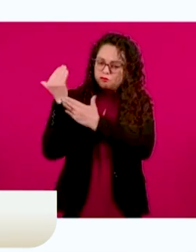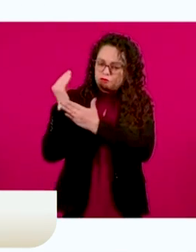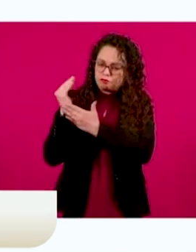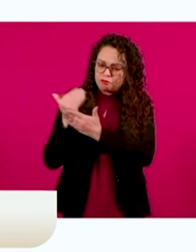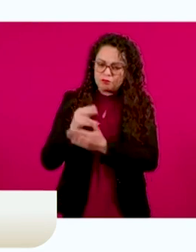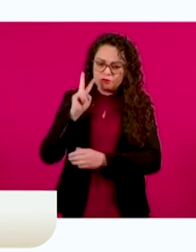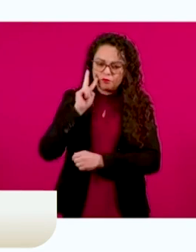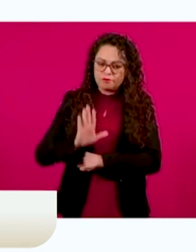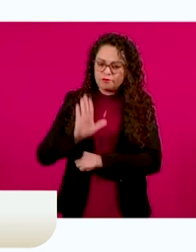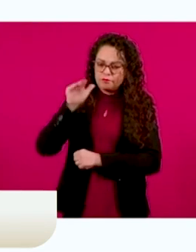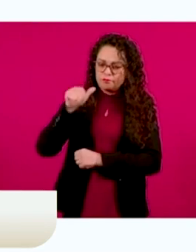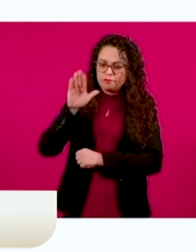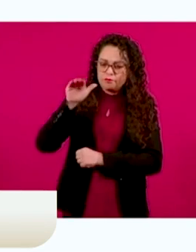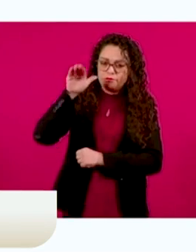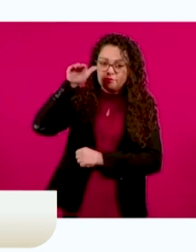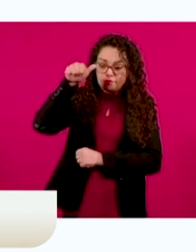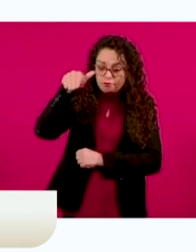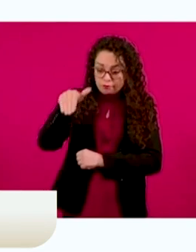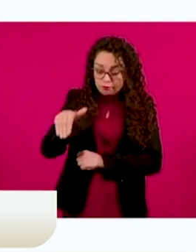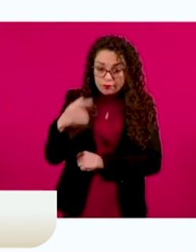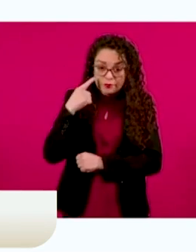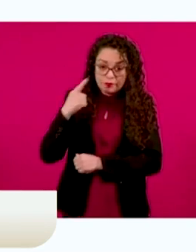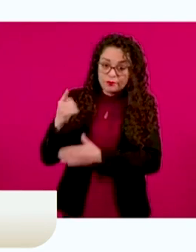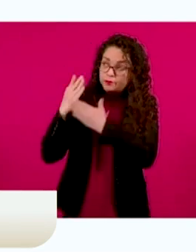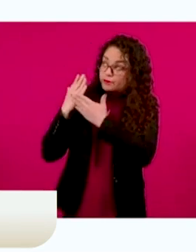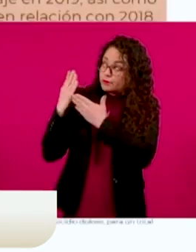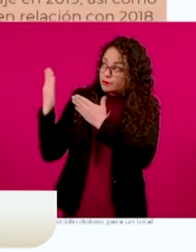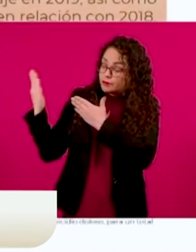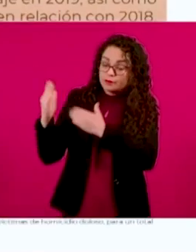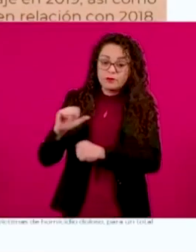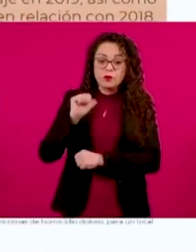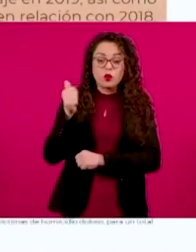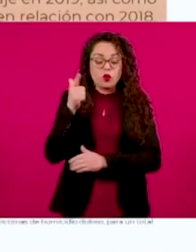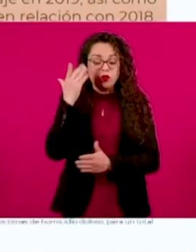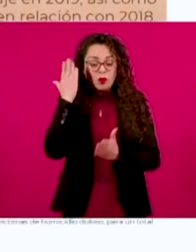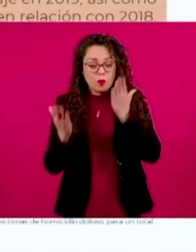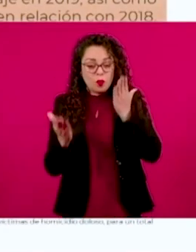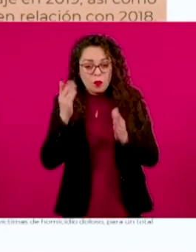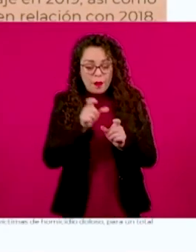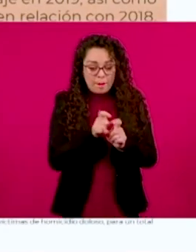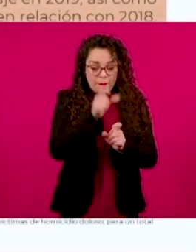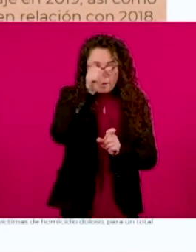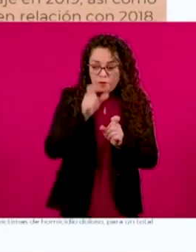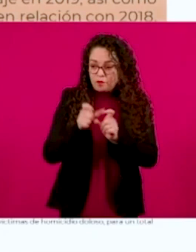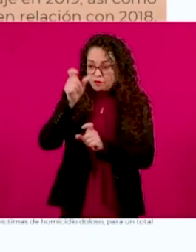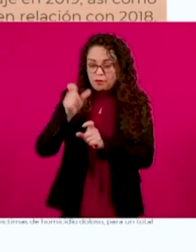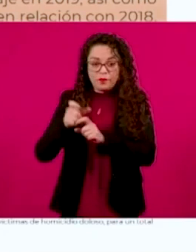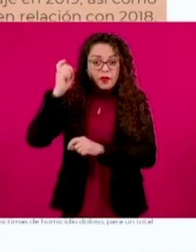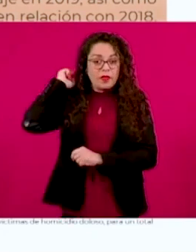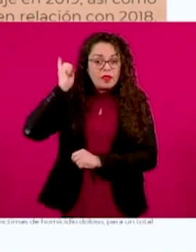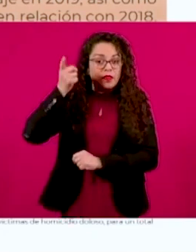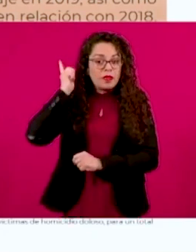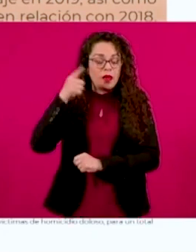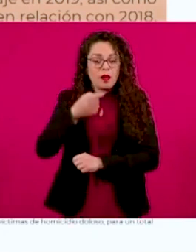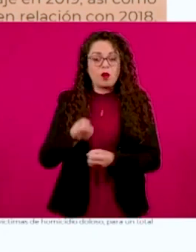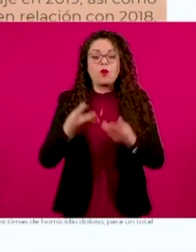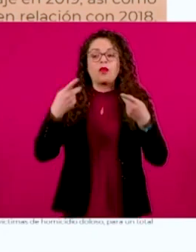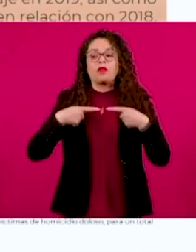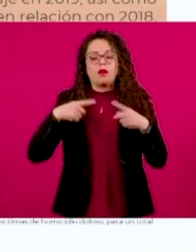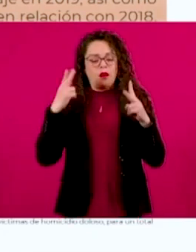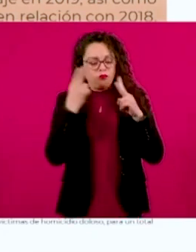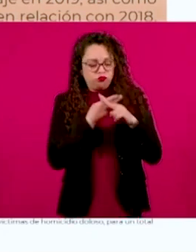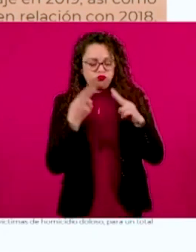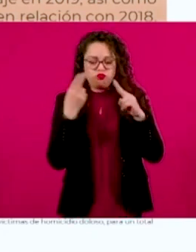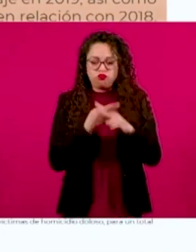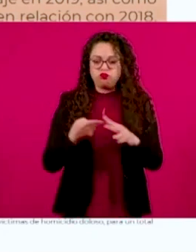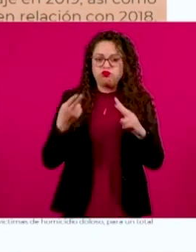Adelante. Está aquí en esta tabla los promedios diarios de víctimas de homicidio doloso, en el